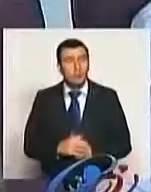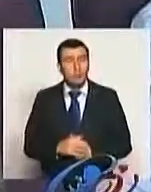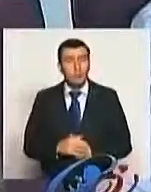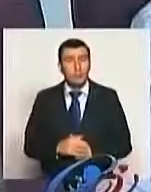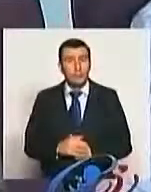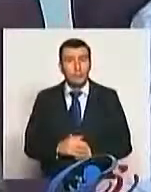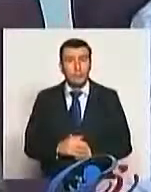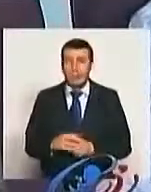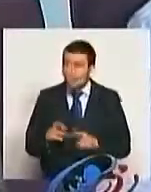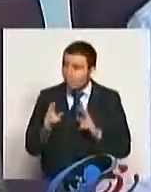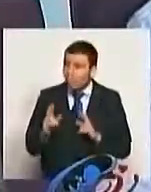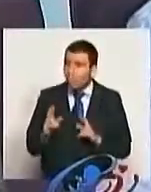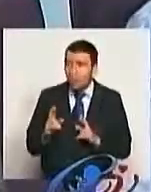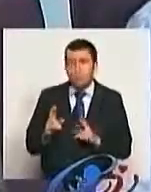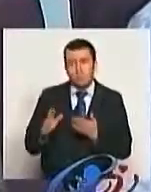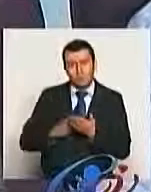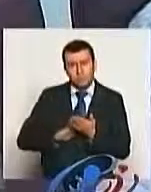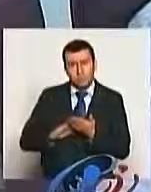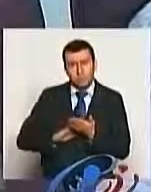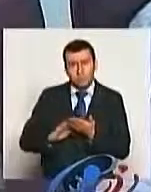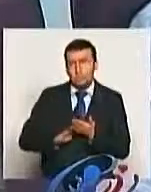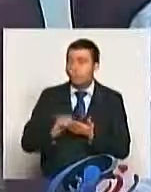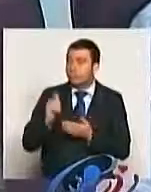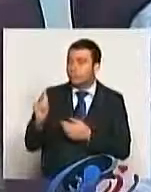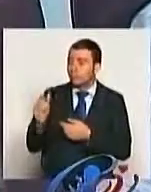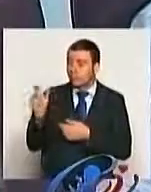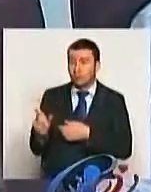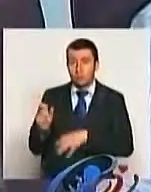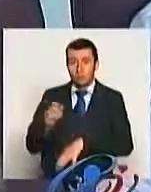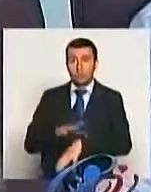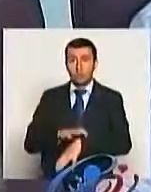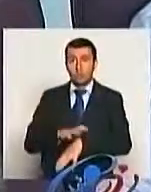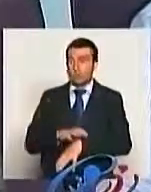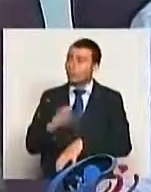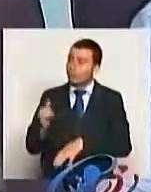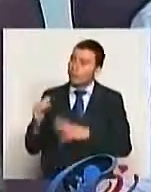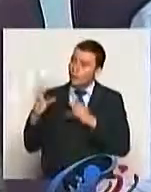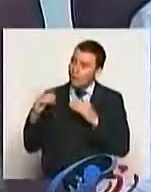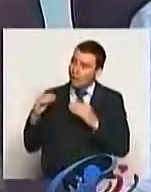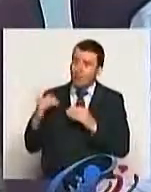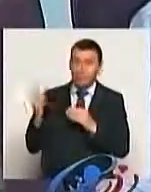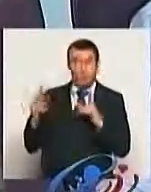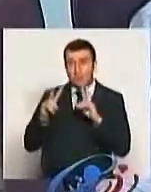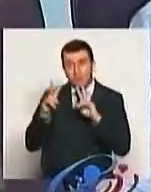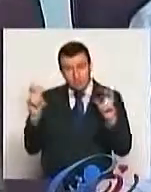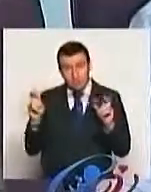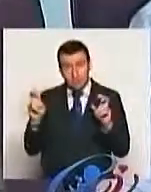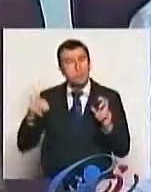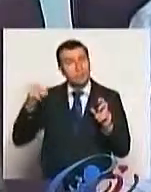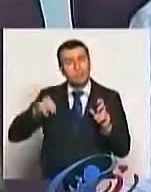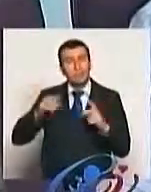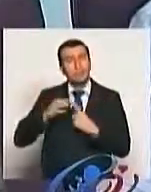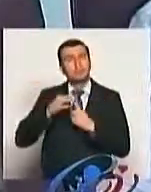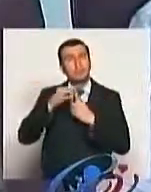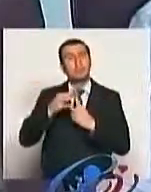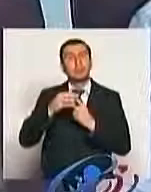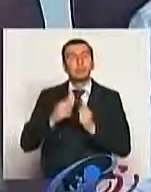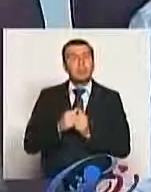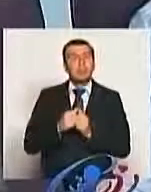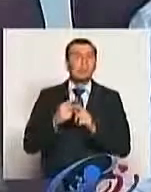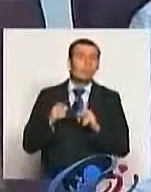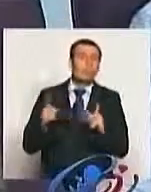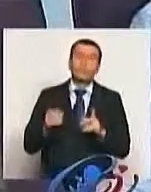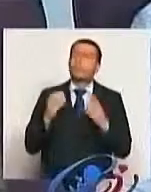estas inquietudes internas para lograr que está el doctor Alejandro y hablemos de ginecología, que es el tema principal de hoy, pero muchos de